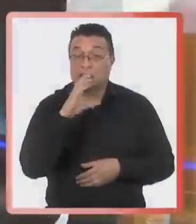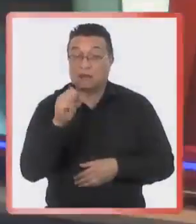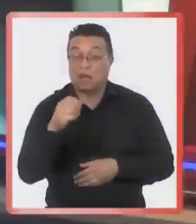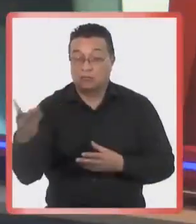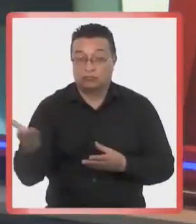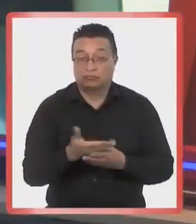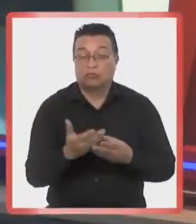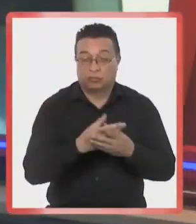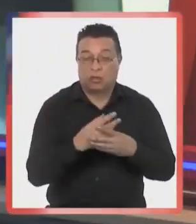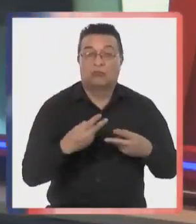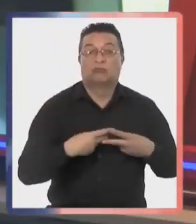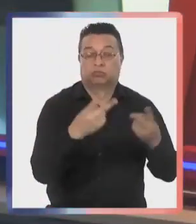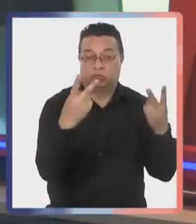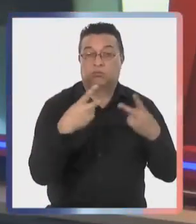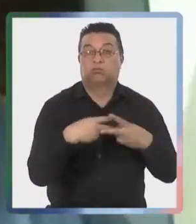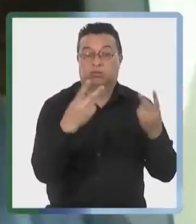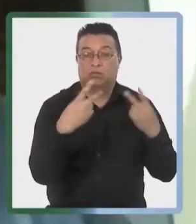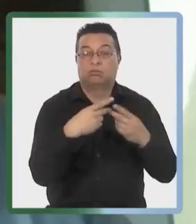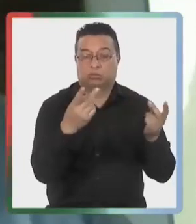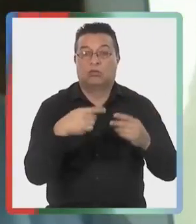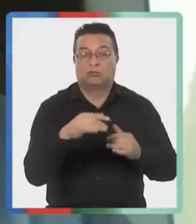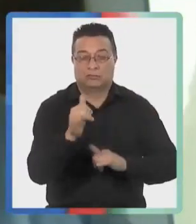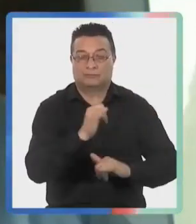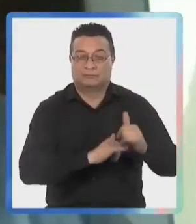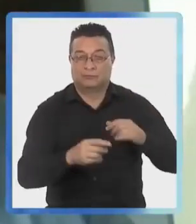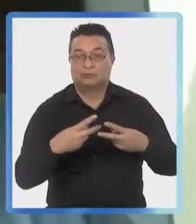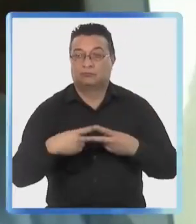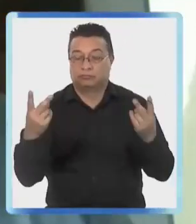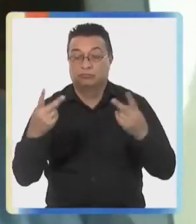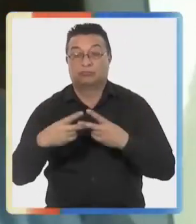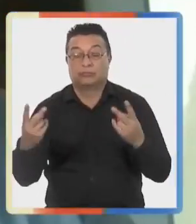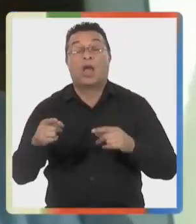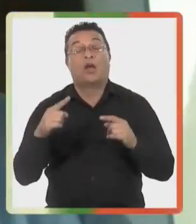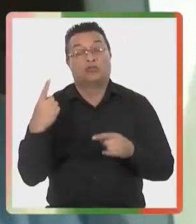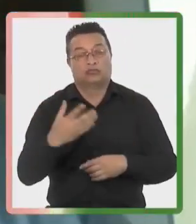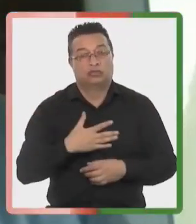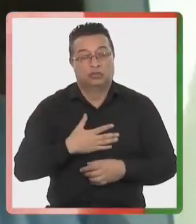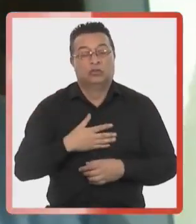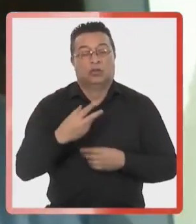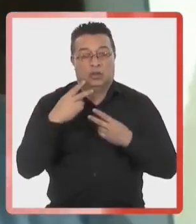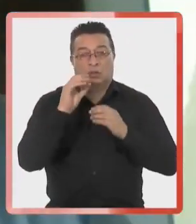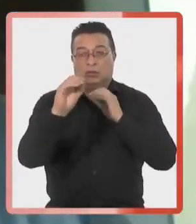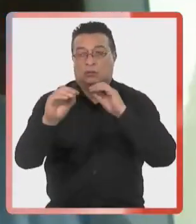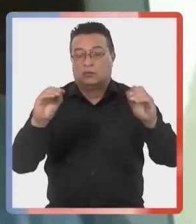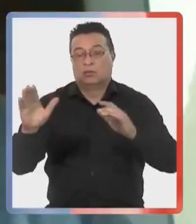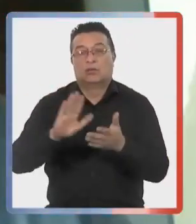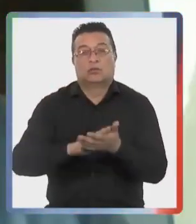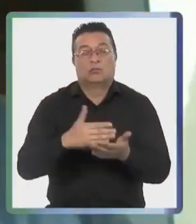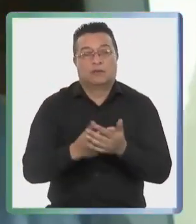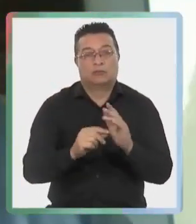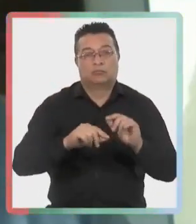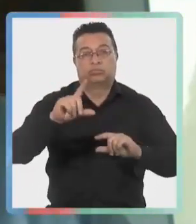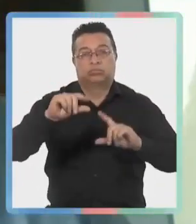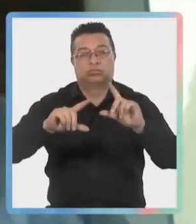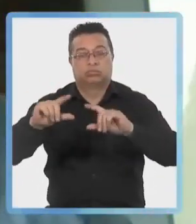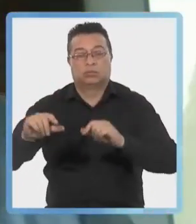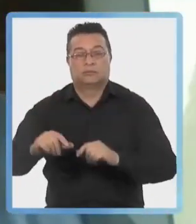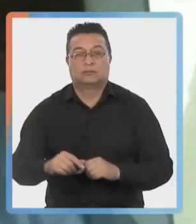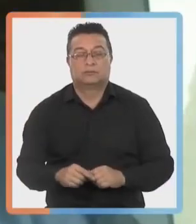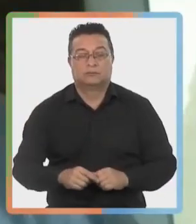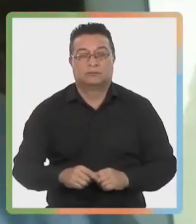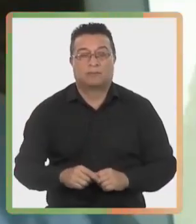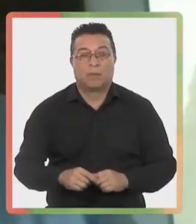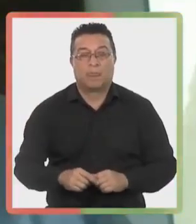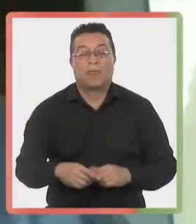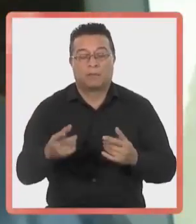que se transmiten obviamente por vía electrónica, inmediatamente nosotros damos a conocer los resultados. Nosotros